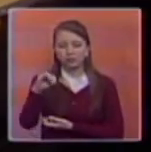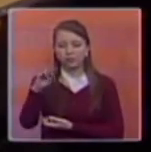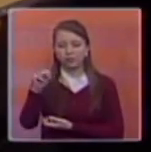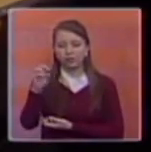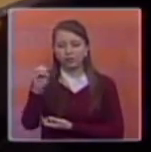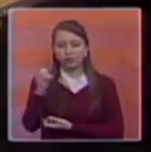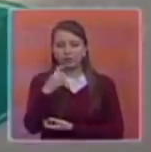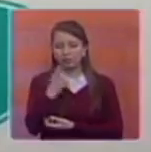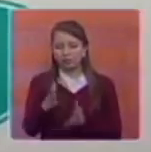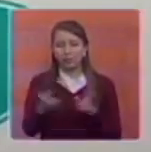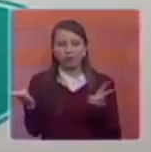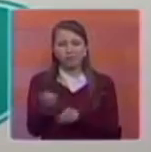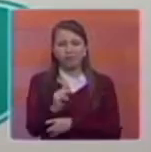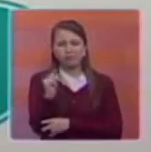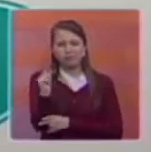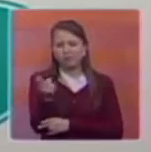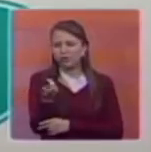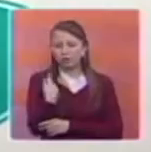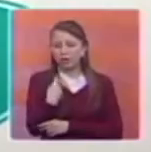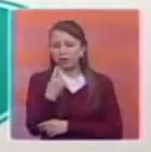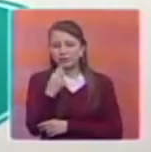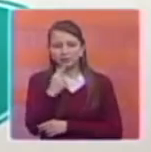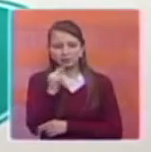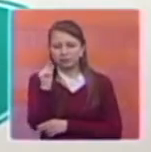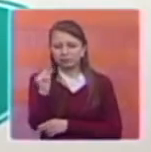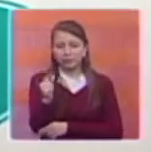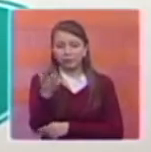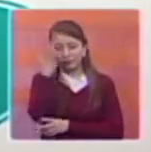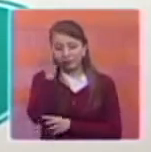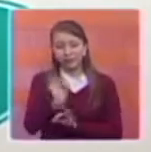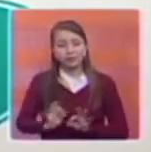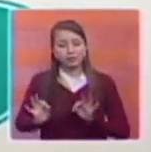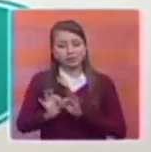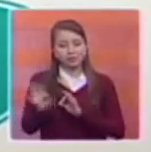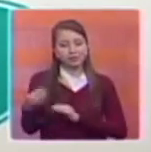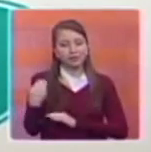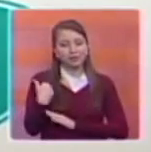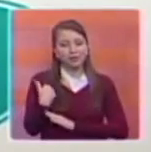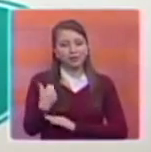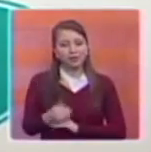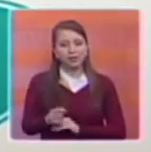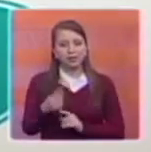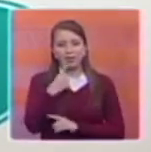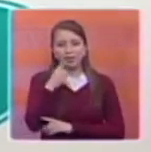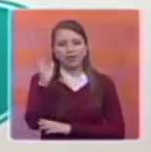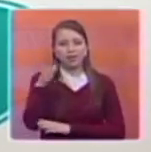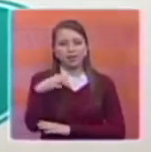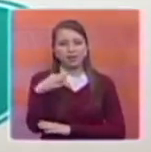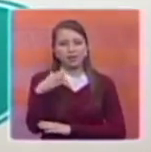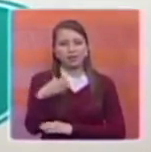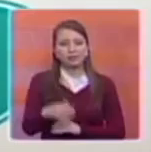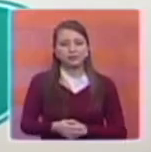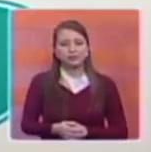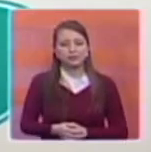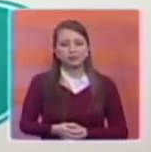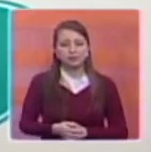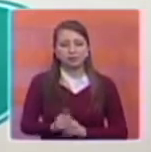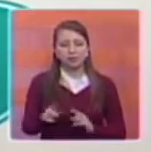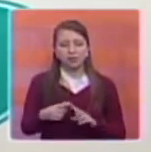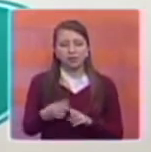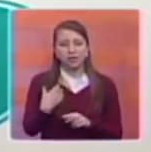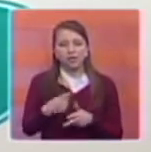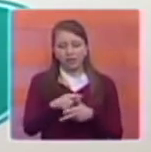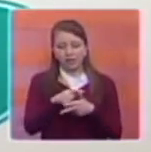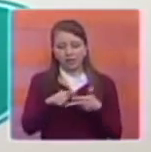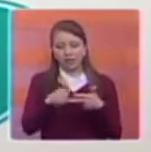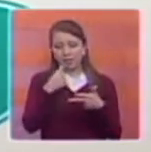a tener ya mucho sabor después con el refrito. Algo importante que lleva esta receta es ajíes. Cuando yo hablaba de tres